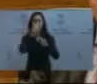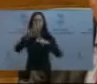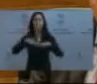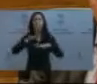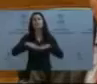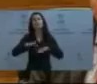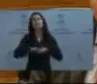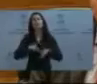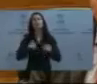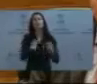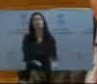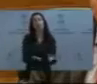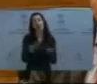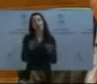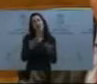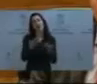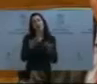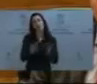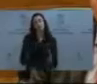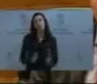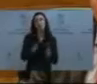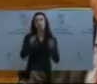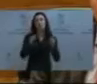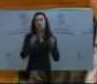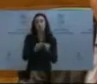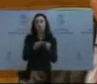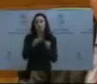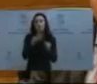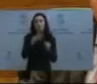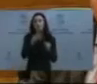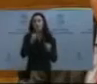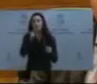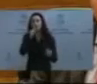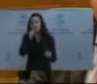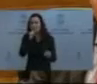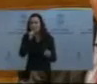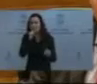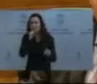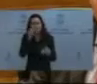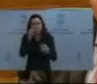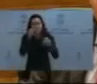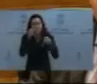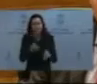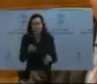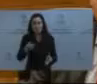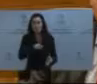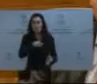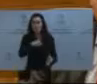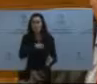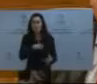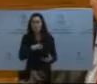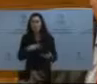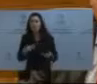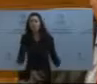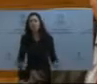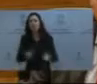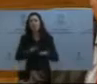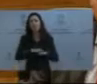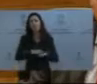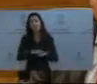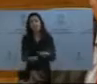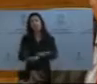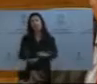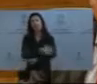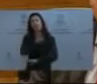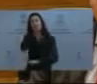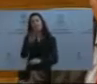a sus hijos, sobrinos o nietos, no pudieron hacer realidad su deseo. Y ha sido el Gobierno socialista quien se ha